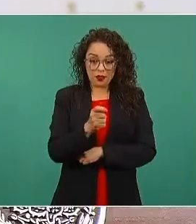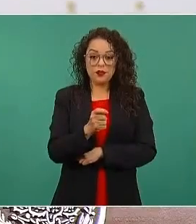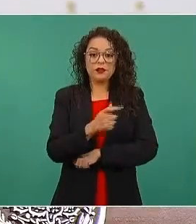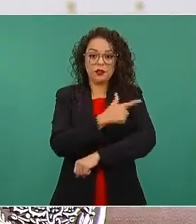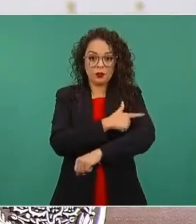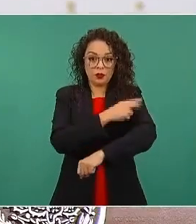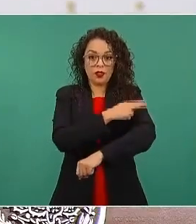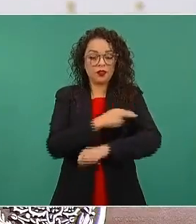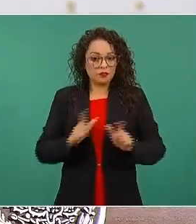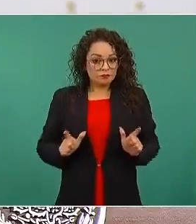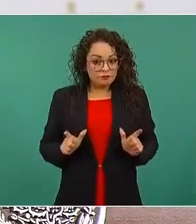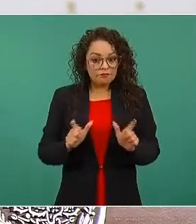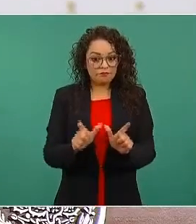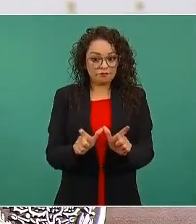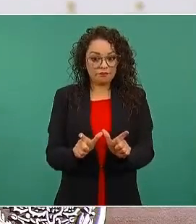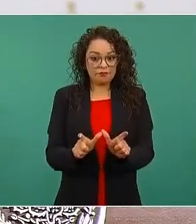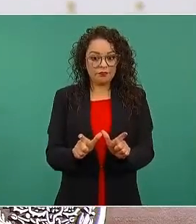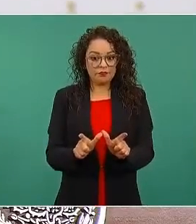La Policía Federal,